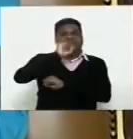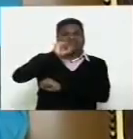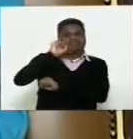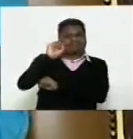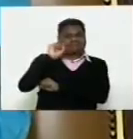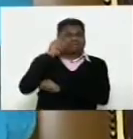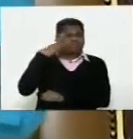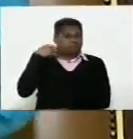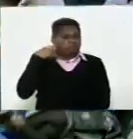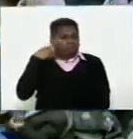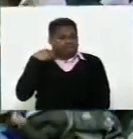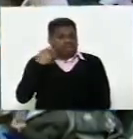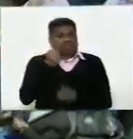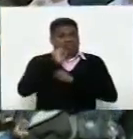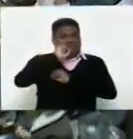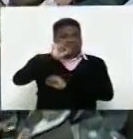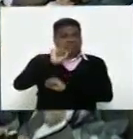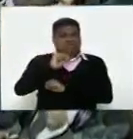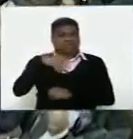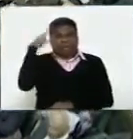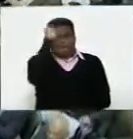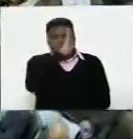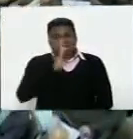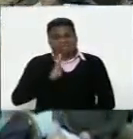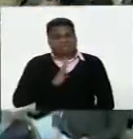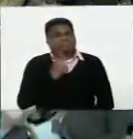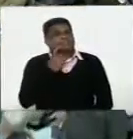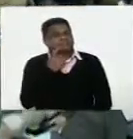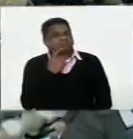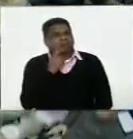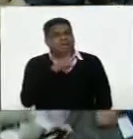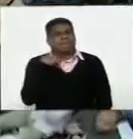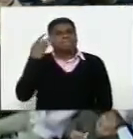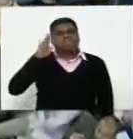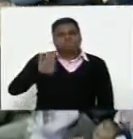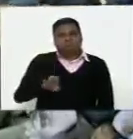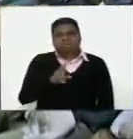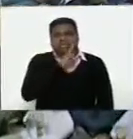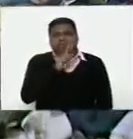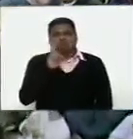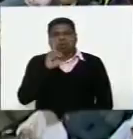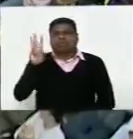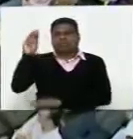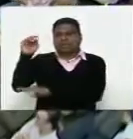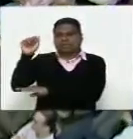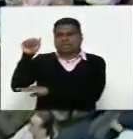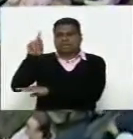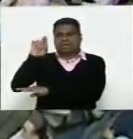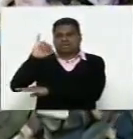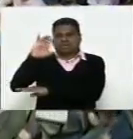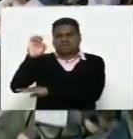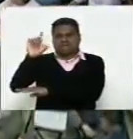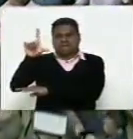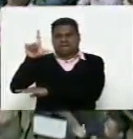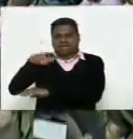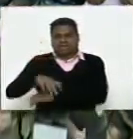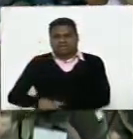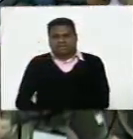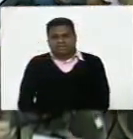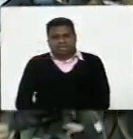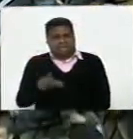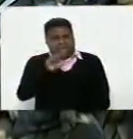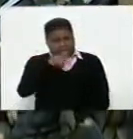mujer y de los derechos humanos, Mariel Franco. Ese asesinato ocurrió esta